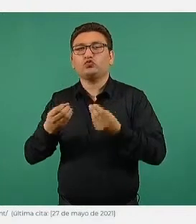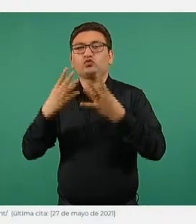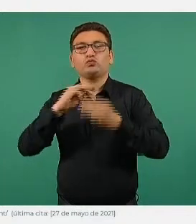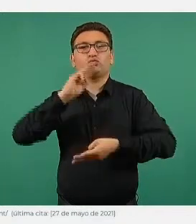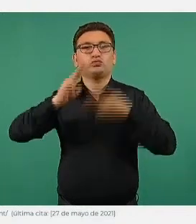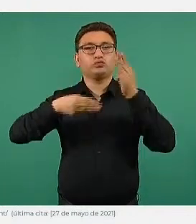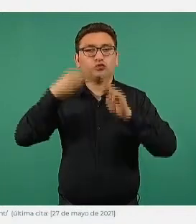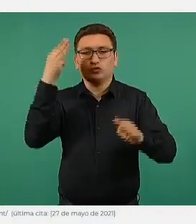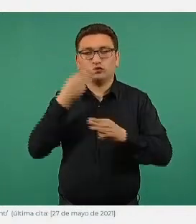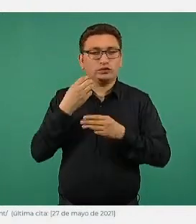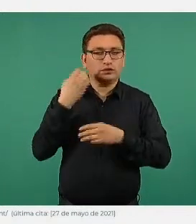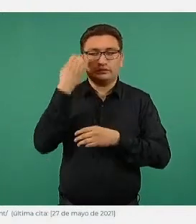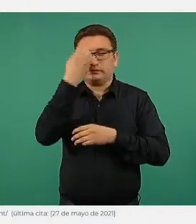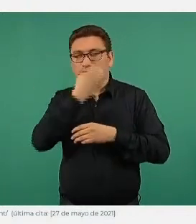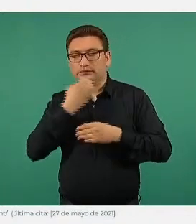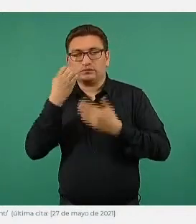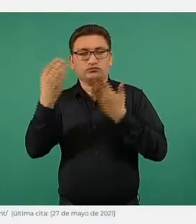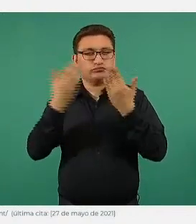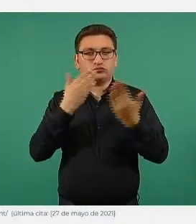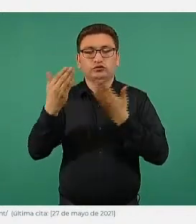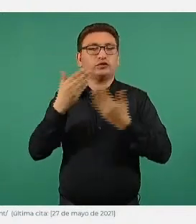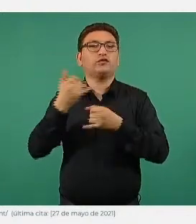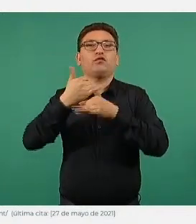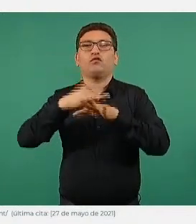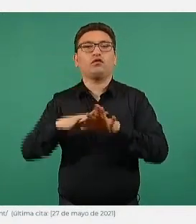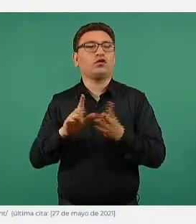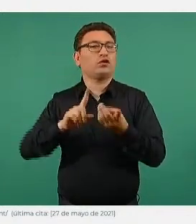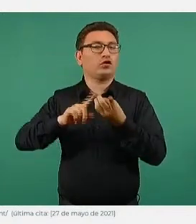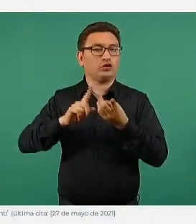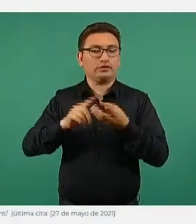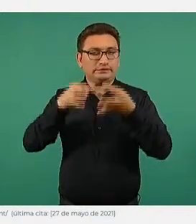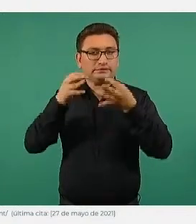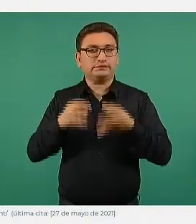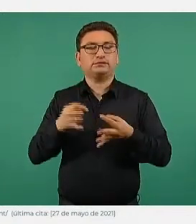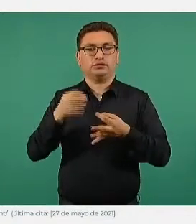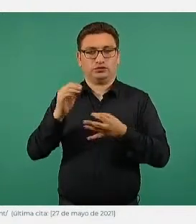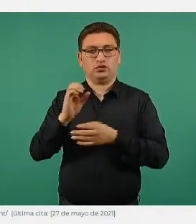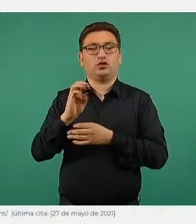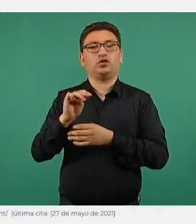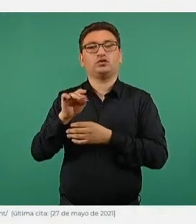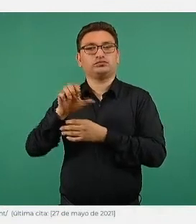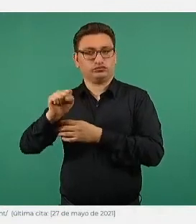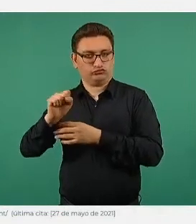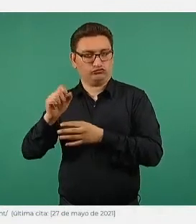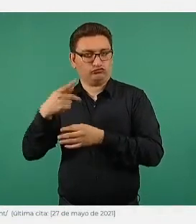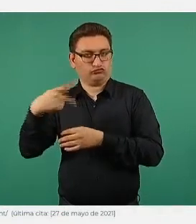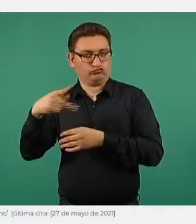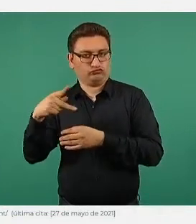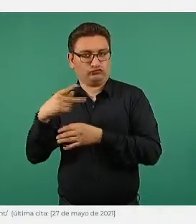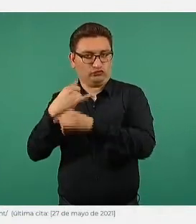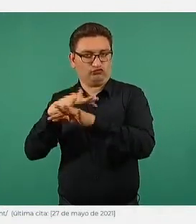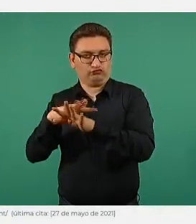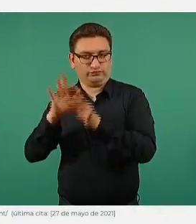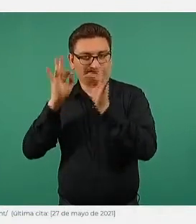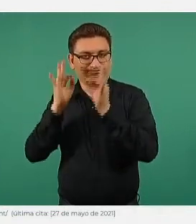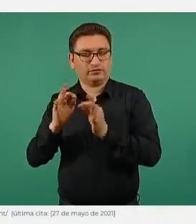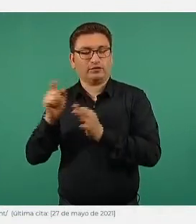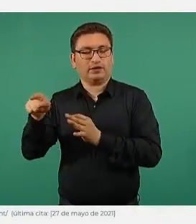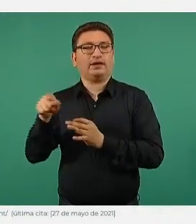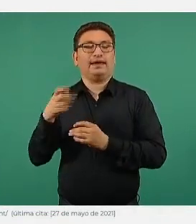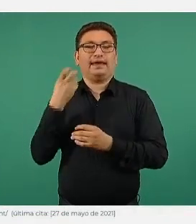mundial, con apoyo de la fuente específica correspondiente de la Organización Mundial de la Salud. Y es